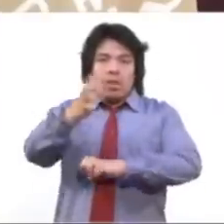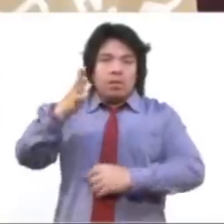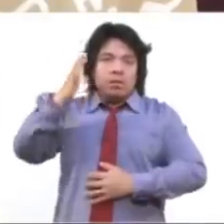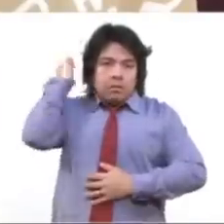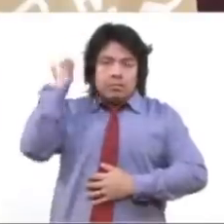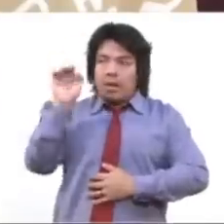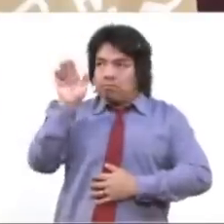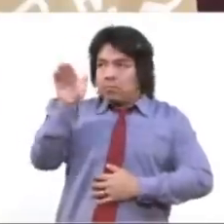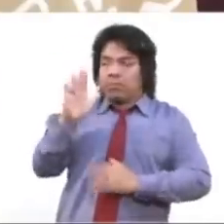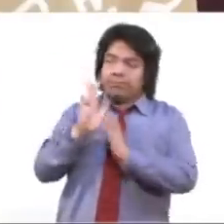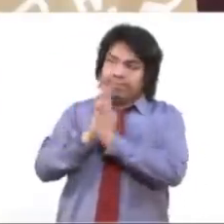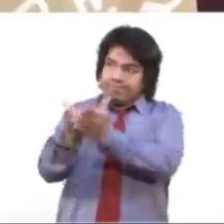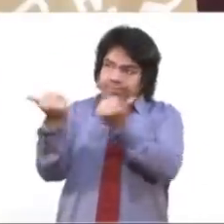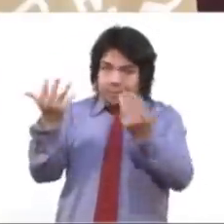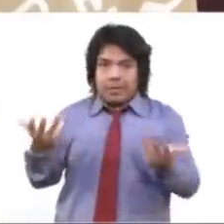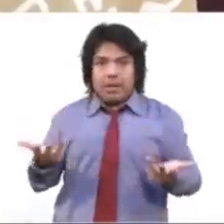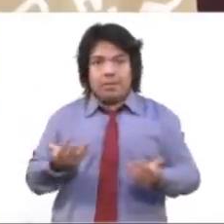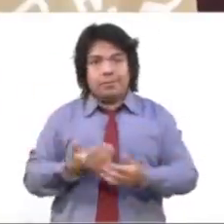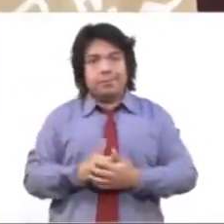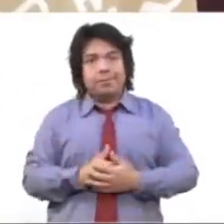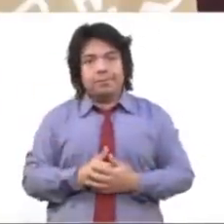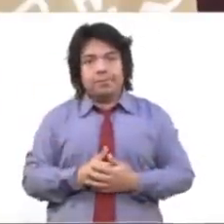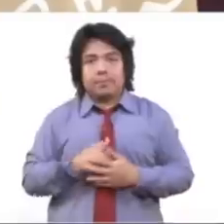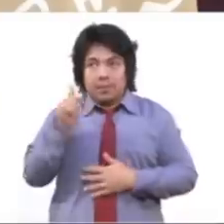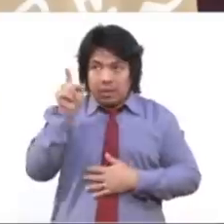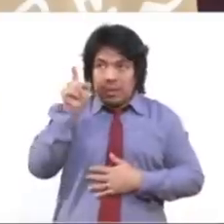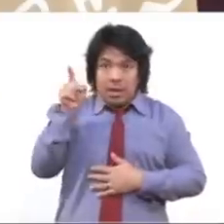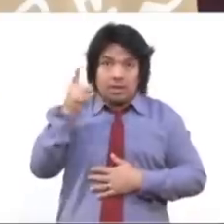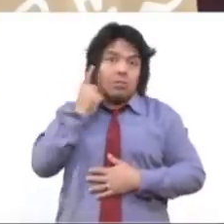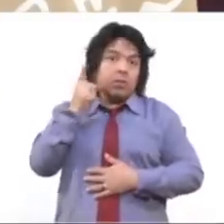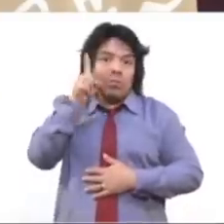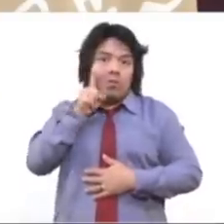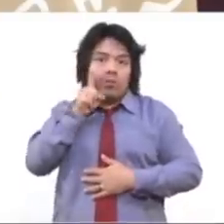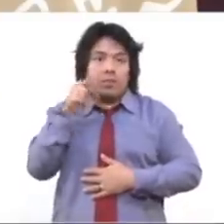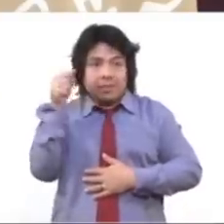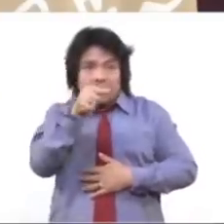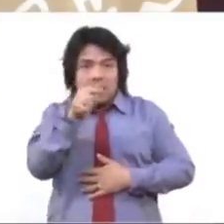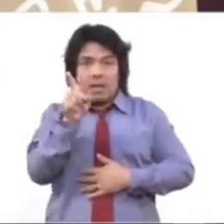Que pidan la revisión de este caso.